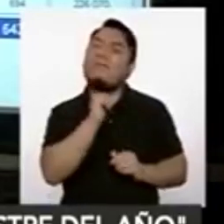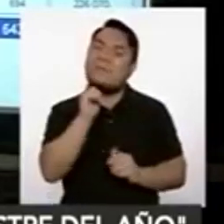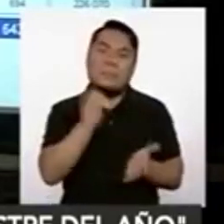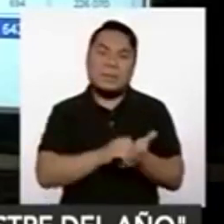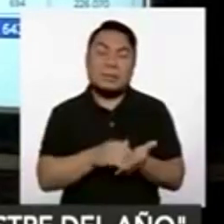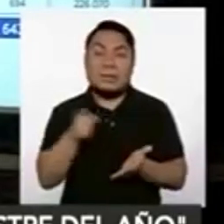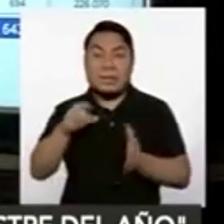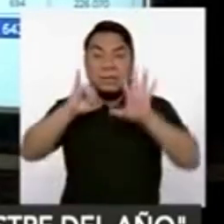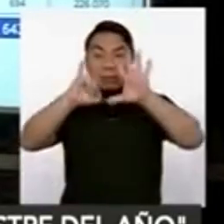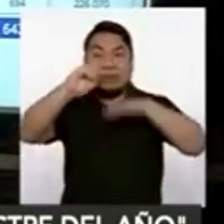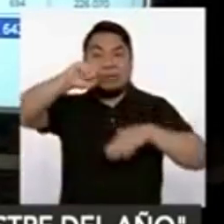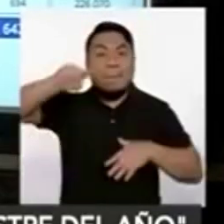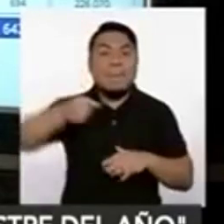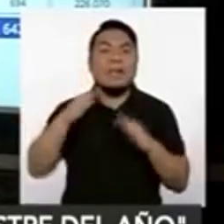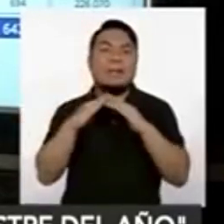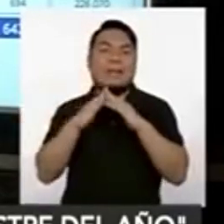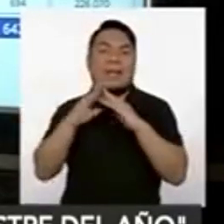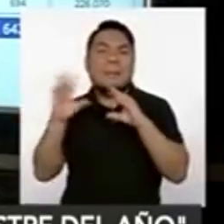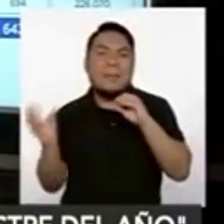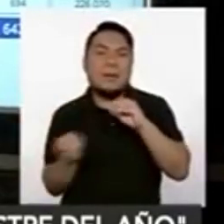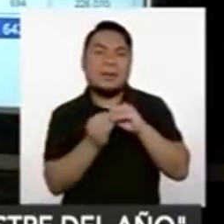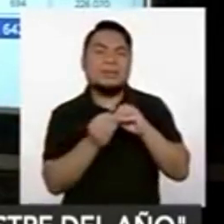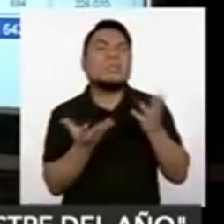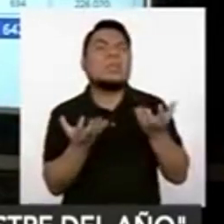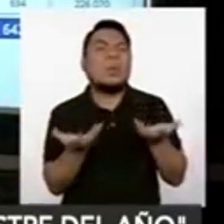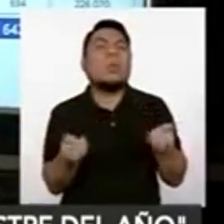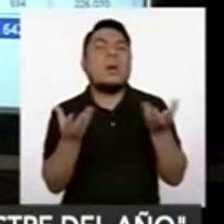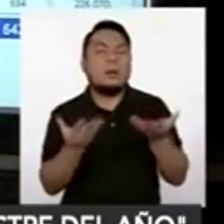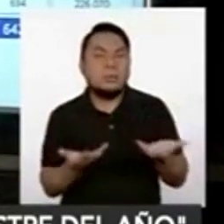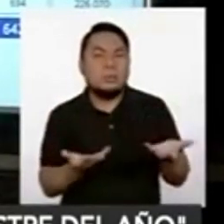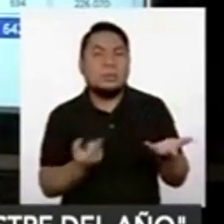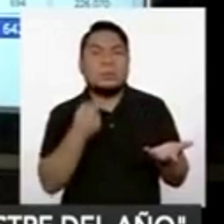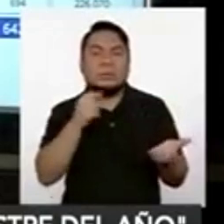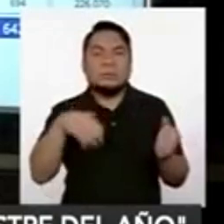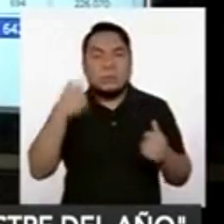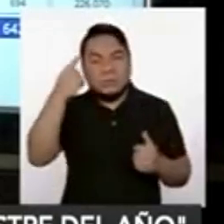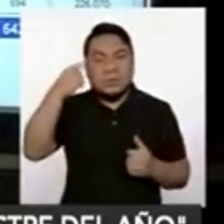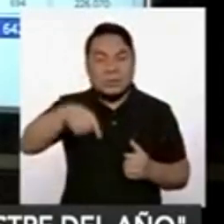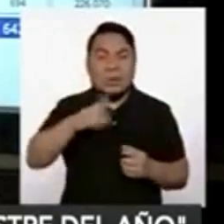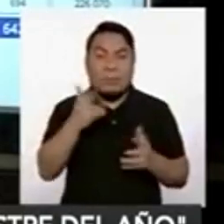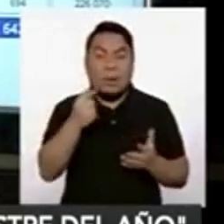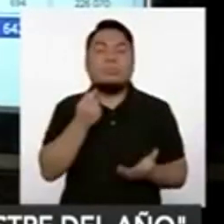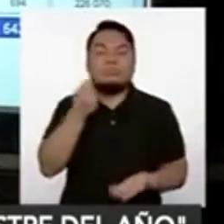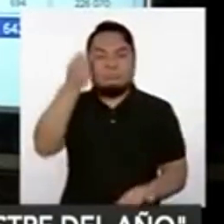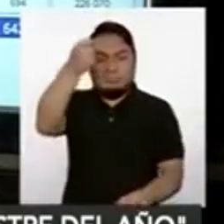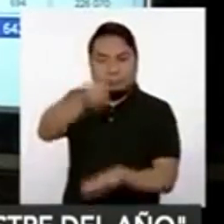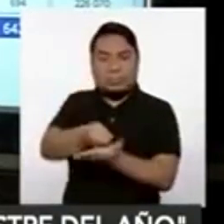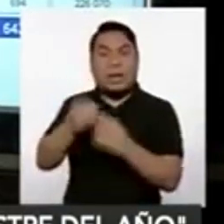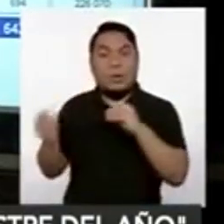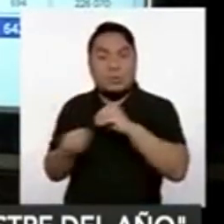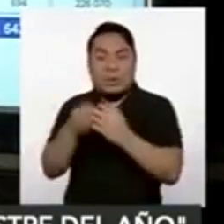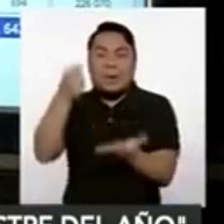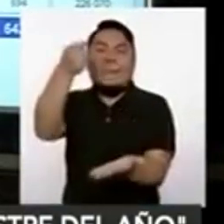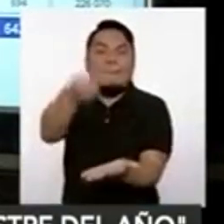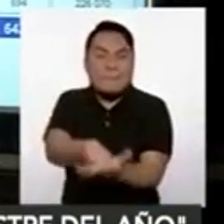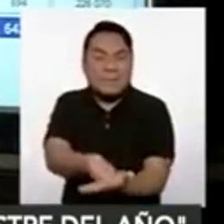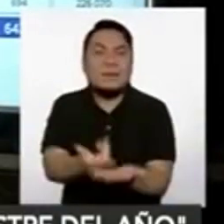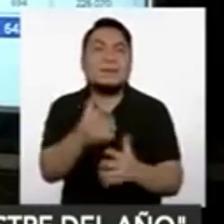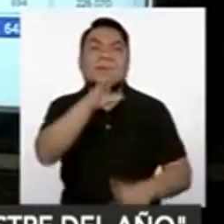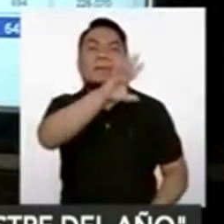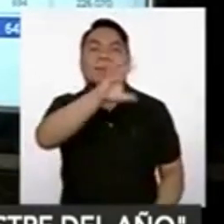estas 60.000 viviendas y queremos incrementar, y tiene, es lo que se va a autorizar, un presupuesto adicional